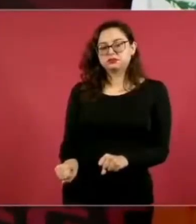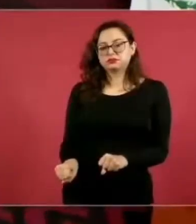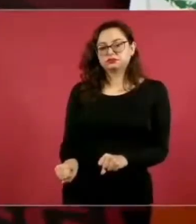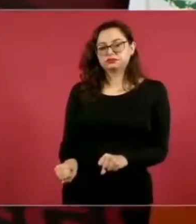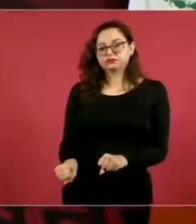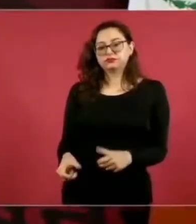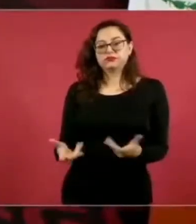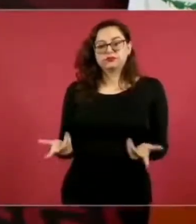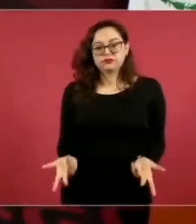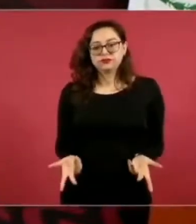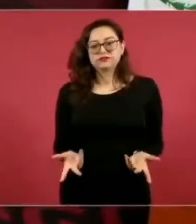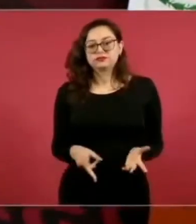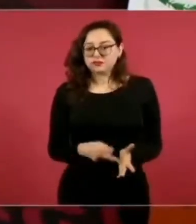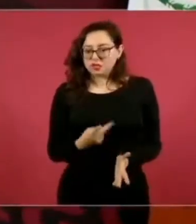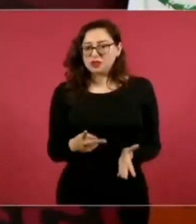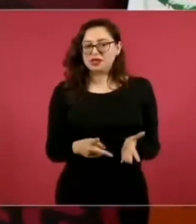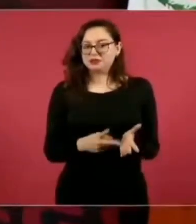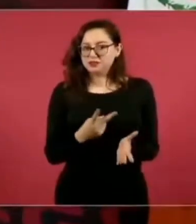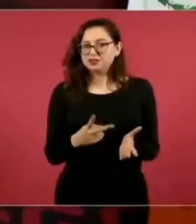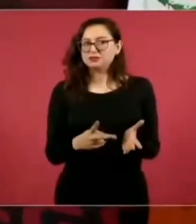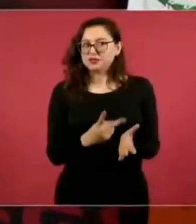Ya han habido otras, ¿no?